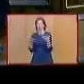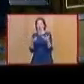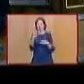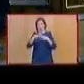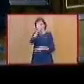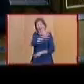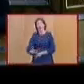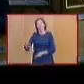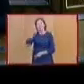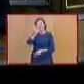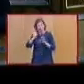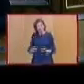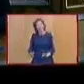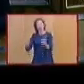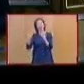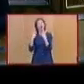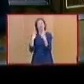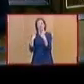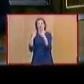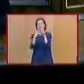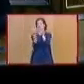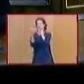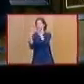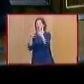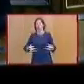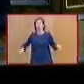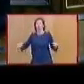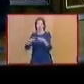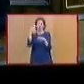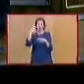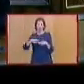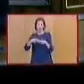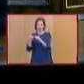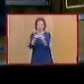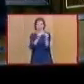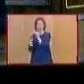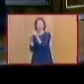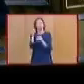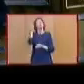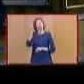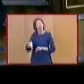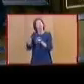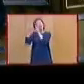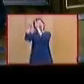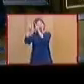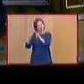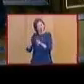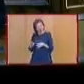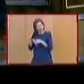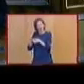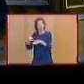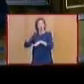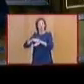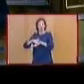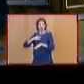los que es necesario un consenso de todas las fuerzas políticas. Pero también en aquellas materias que son fundamentales para el futuro de Canarias